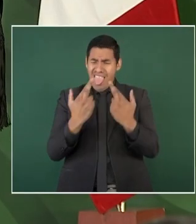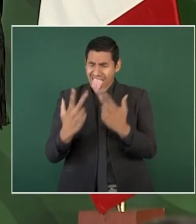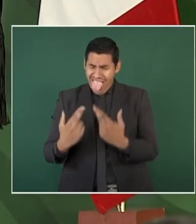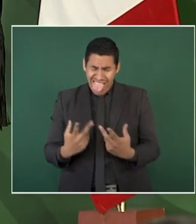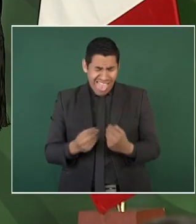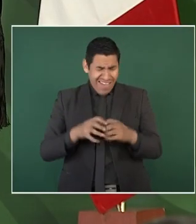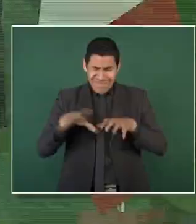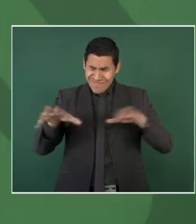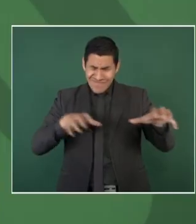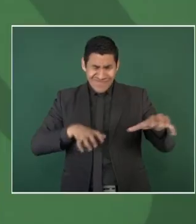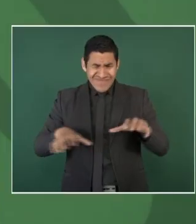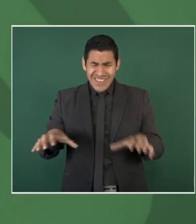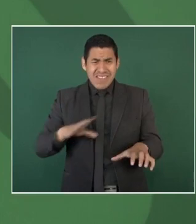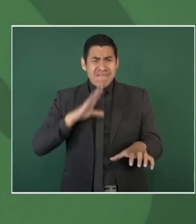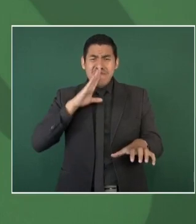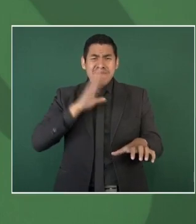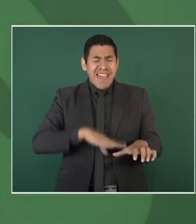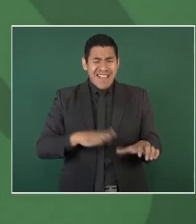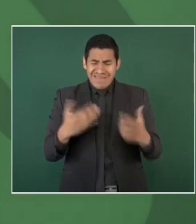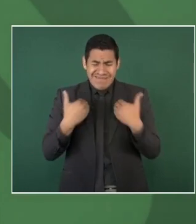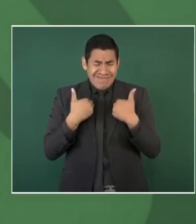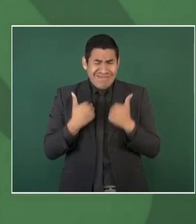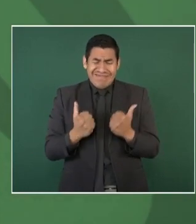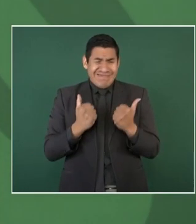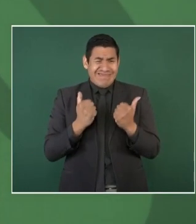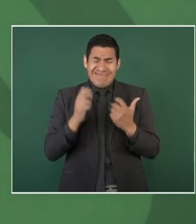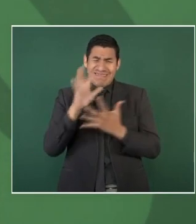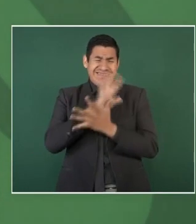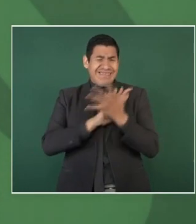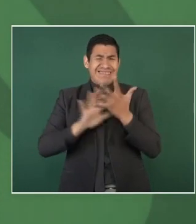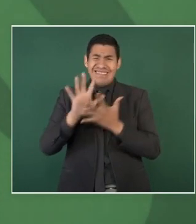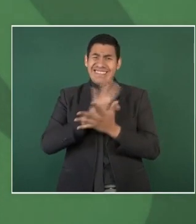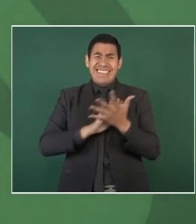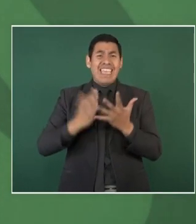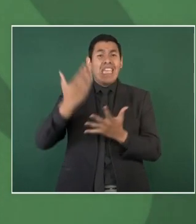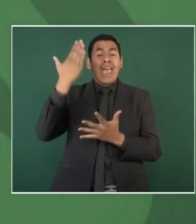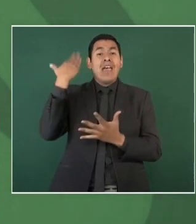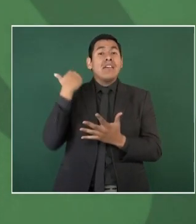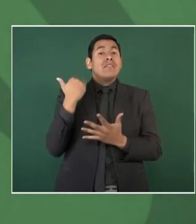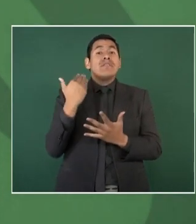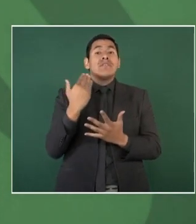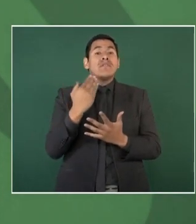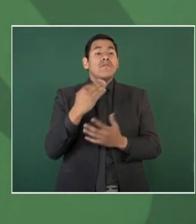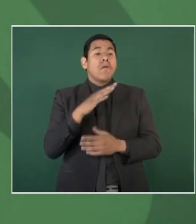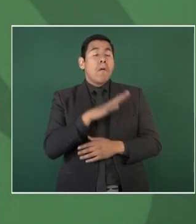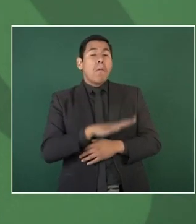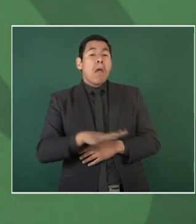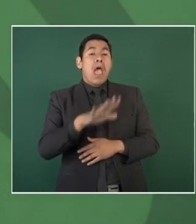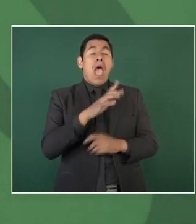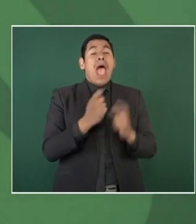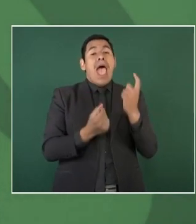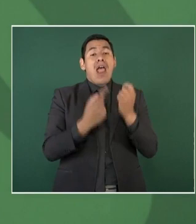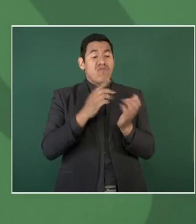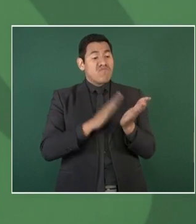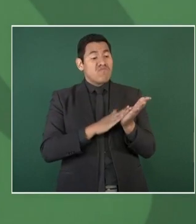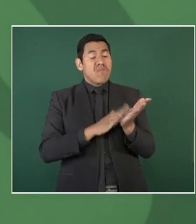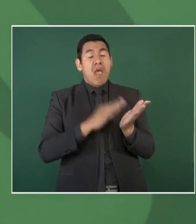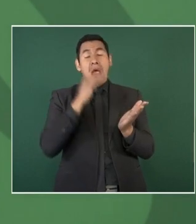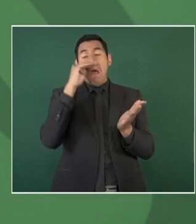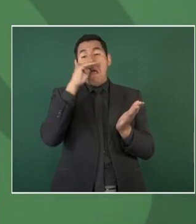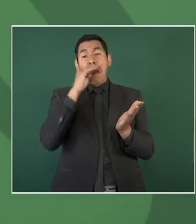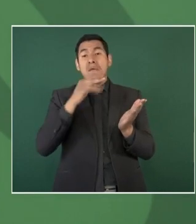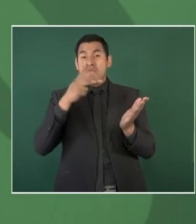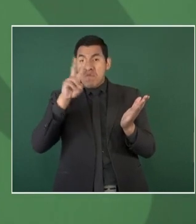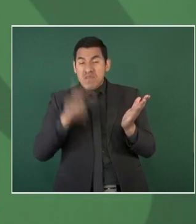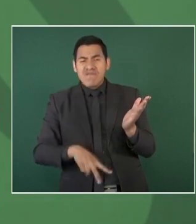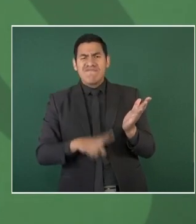fragmentado, disgregado y que era gratuito solamente en el papel y sobre el que